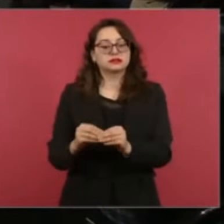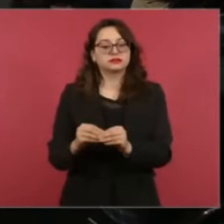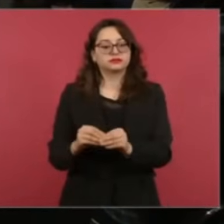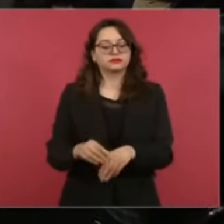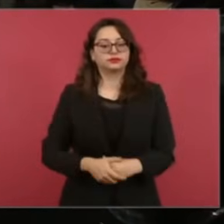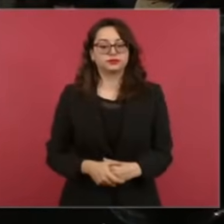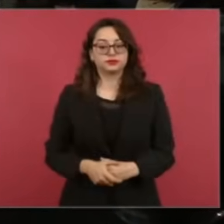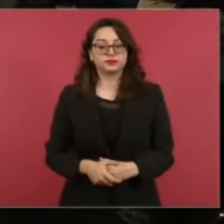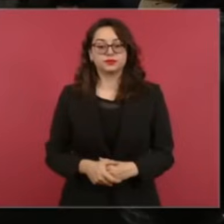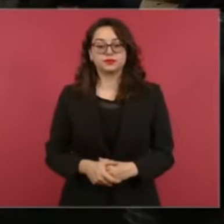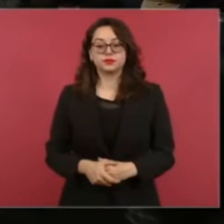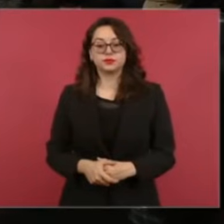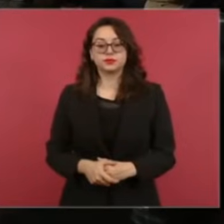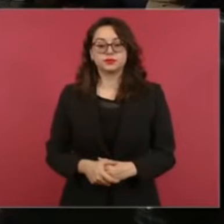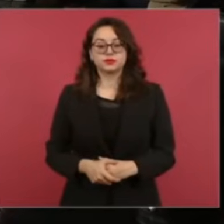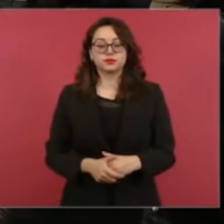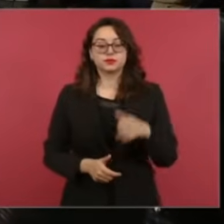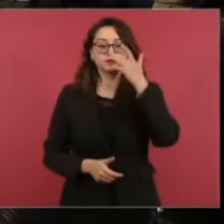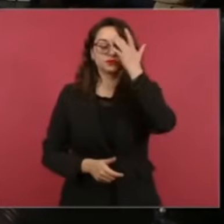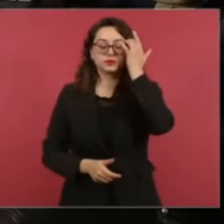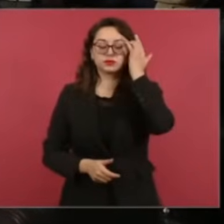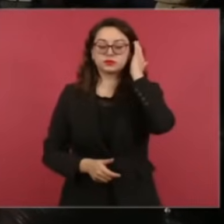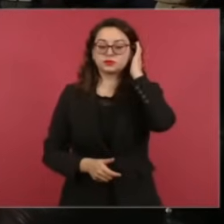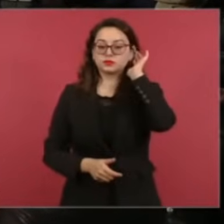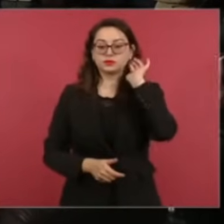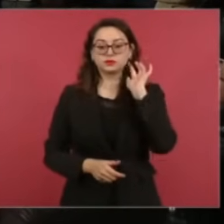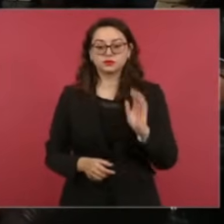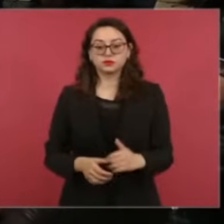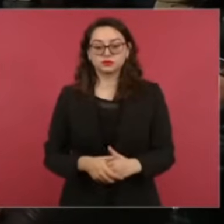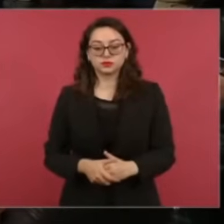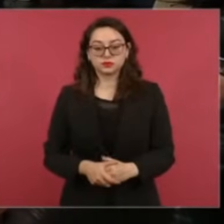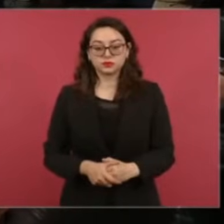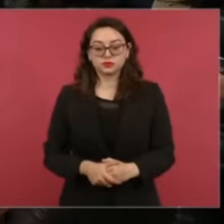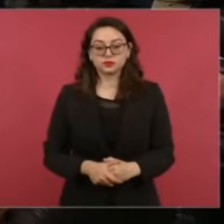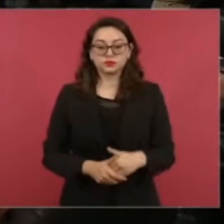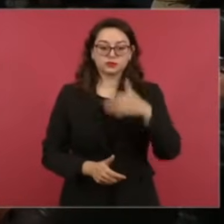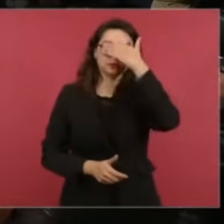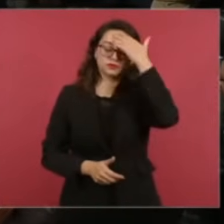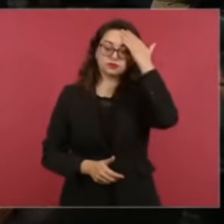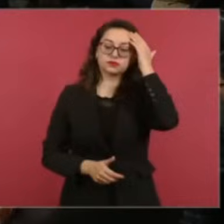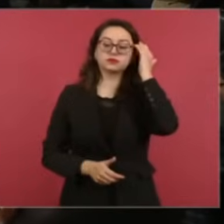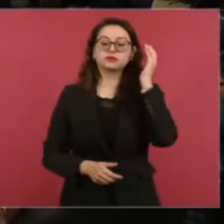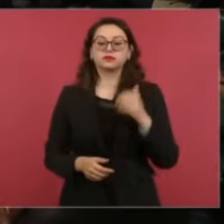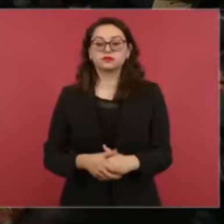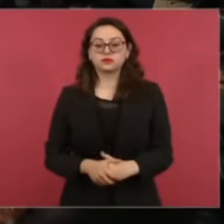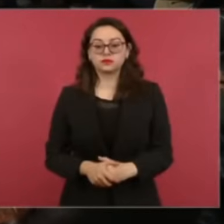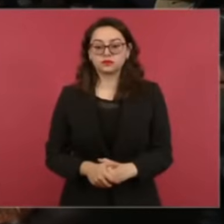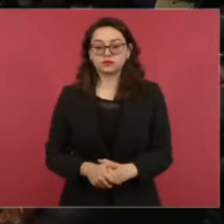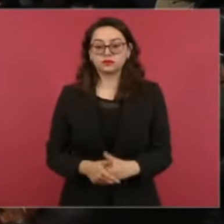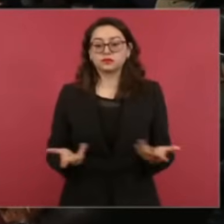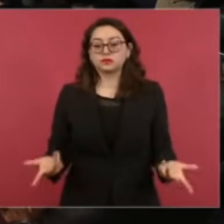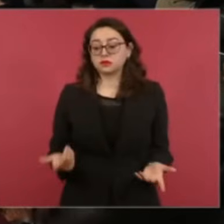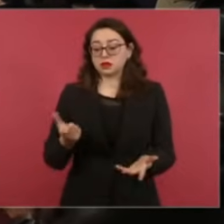canastas. Solo estos 3 millones de canastas van a significar una erogación